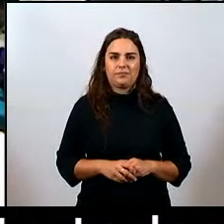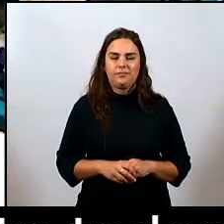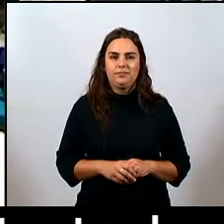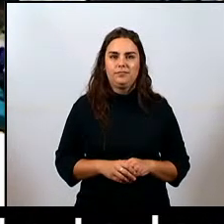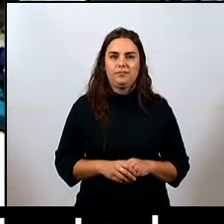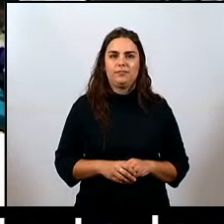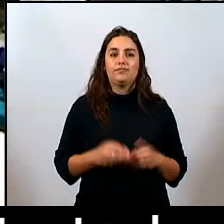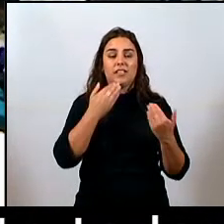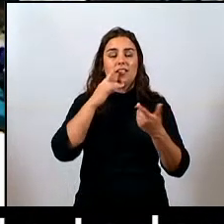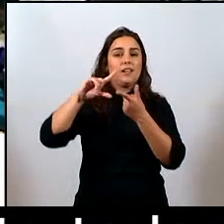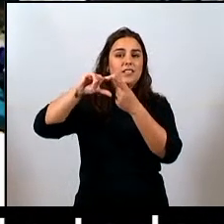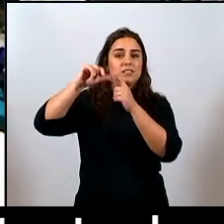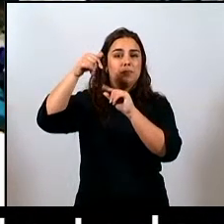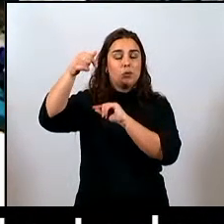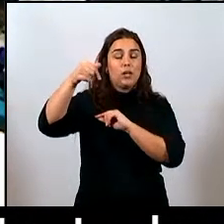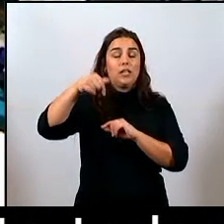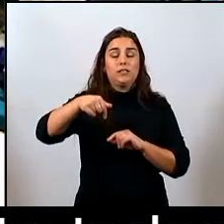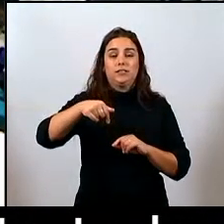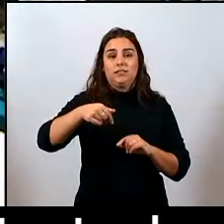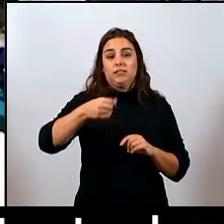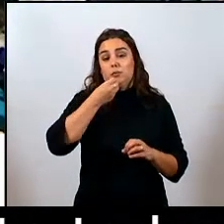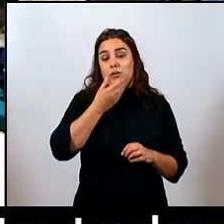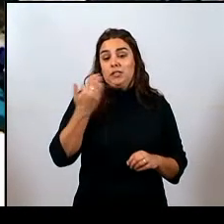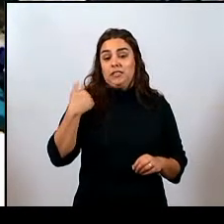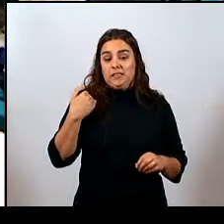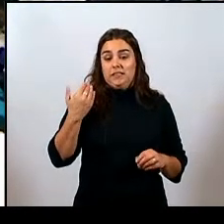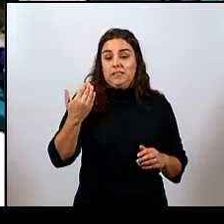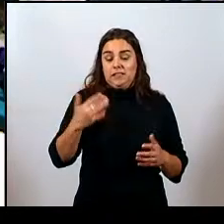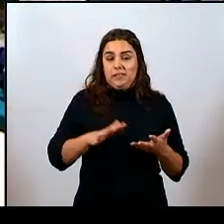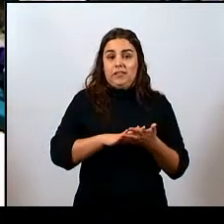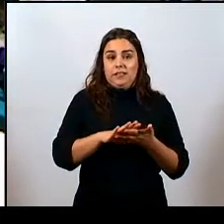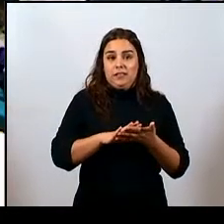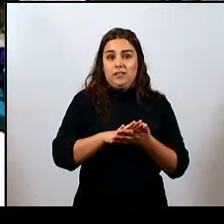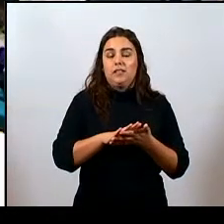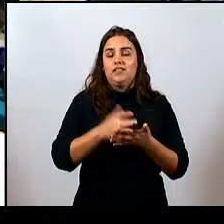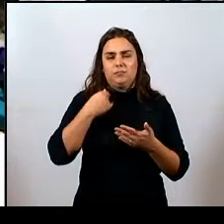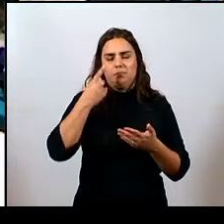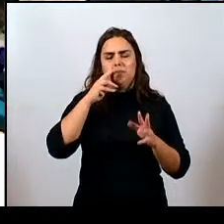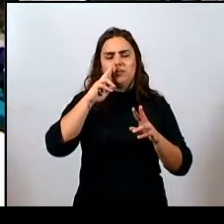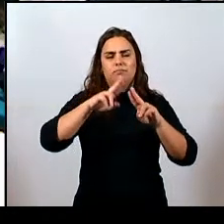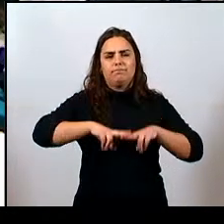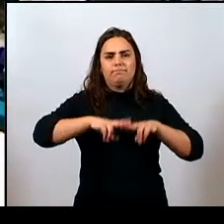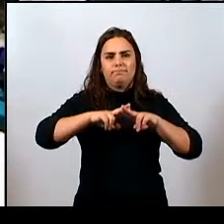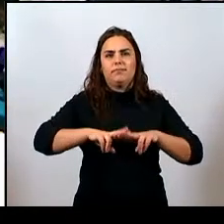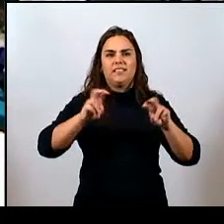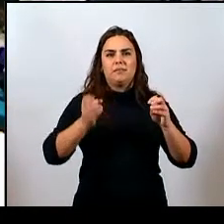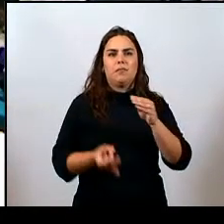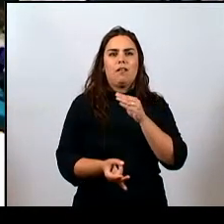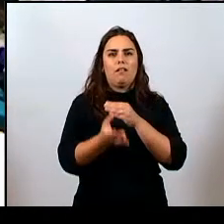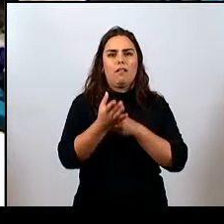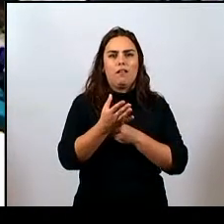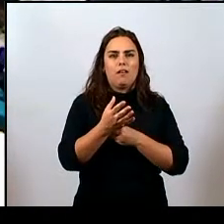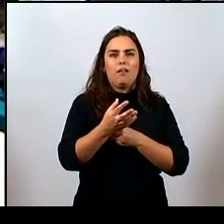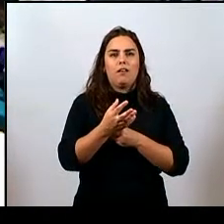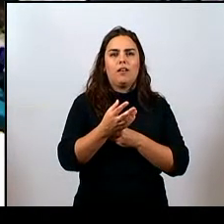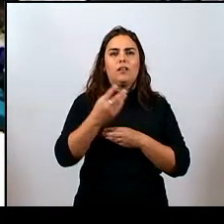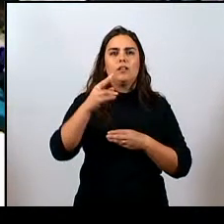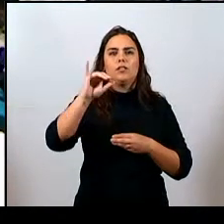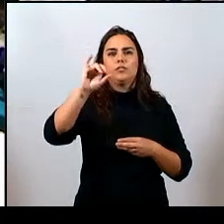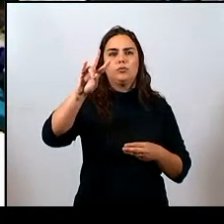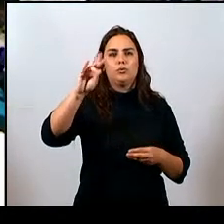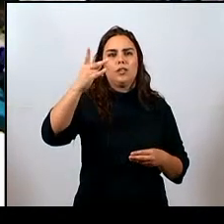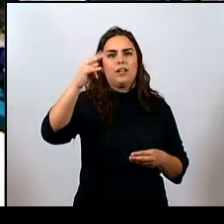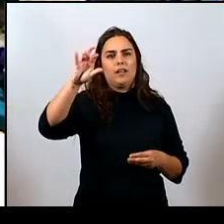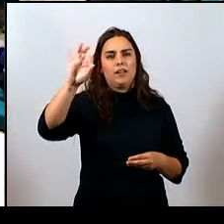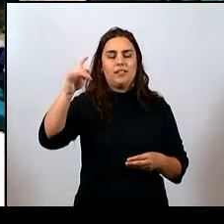Gracias. De Canal Extremadura. Aunque ya ha habido una referencia velada, queríamos una valoración sobre el anuncio que ha hecho esta mañana Oriol Junqueras de llegar a un acuerdo con